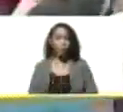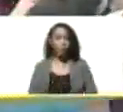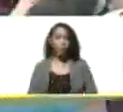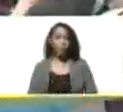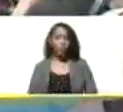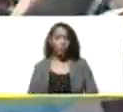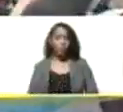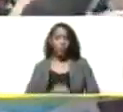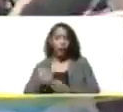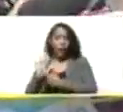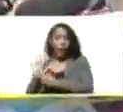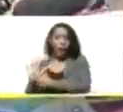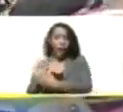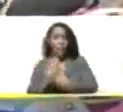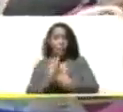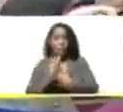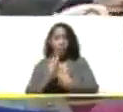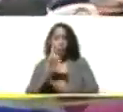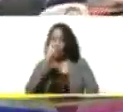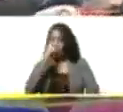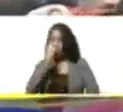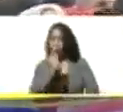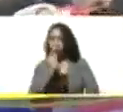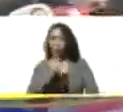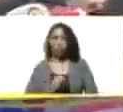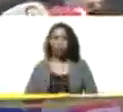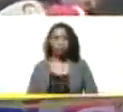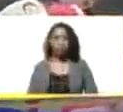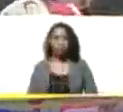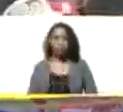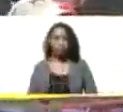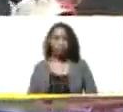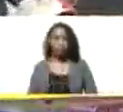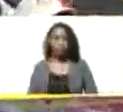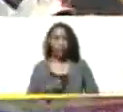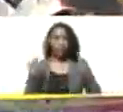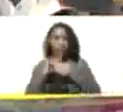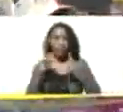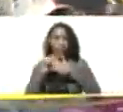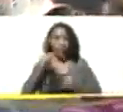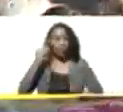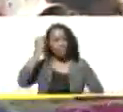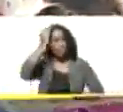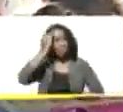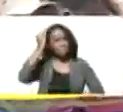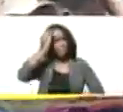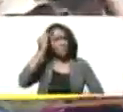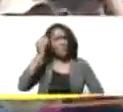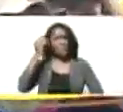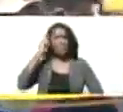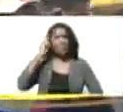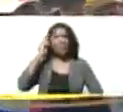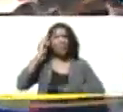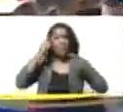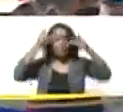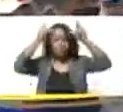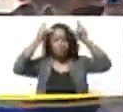el ejemplo de Ezequiel Zamora, la palabra y el pensamiento de Simón